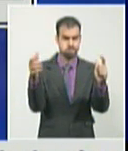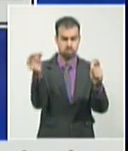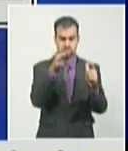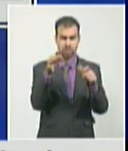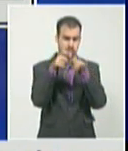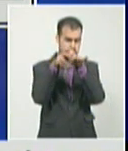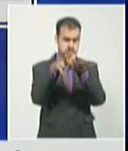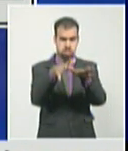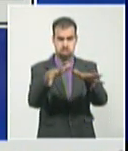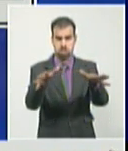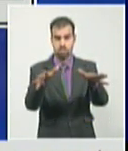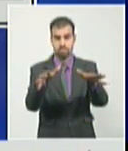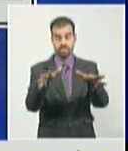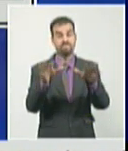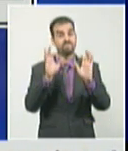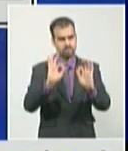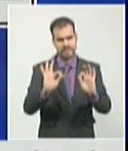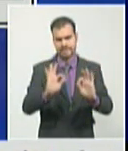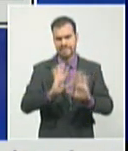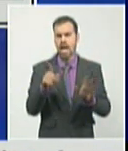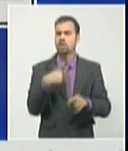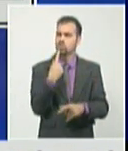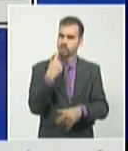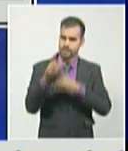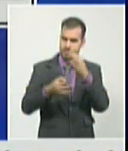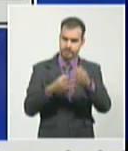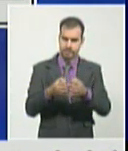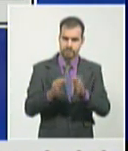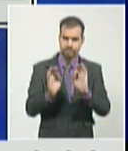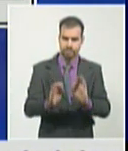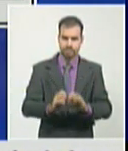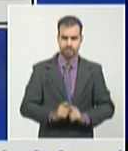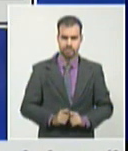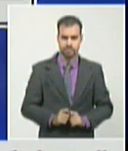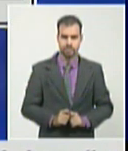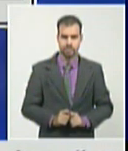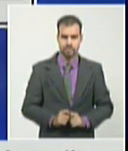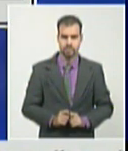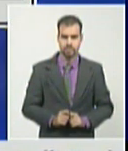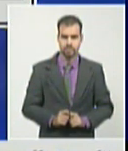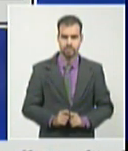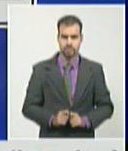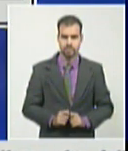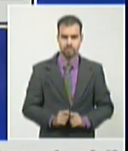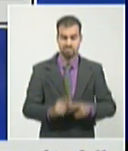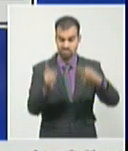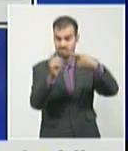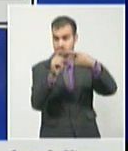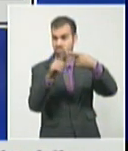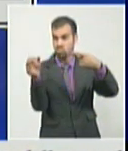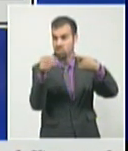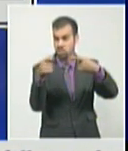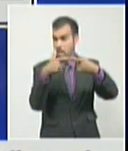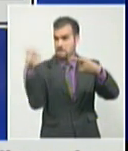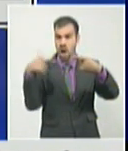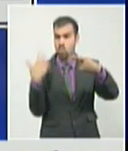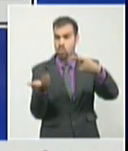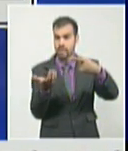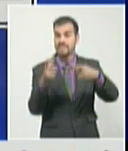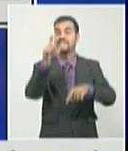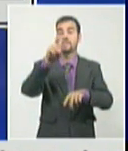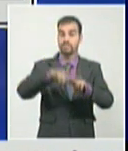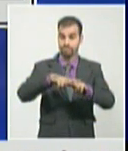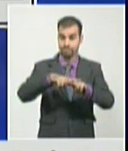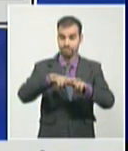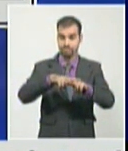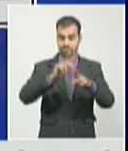también queremos que doblamos esto en mayor número de caso ha tenido pues está en primer lugar centro habana plaza